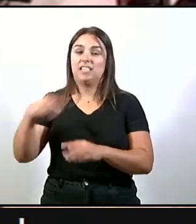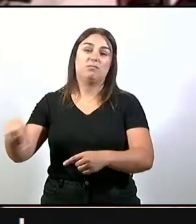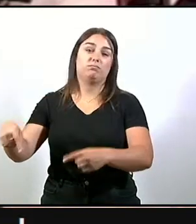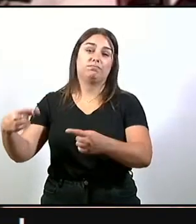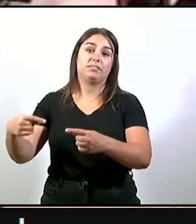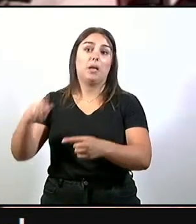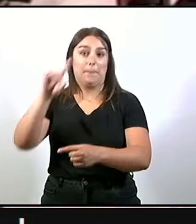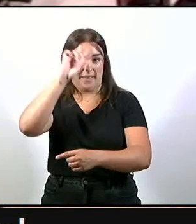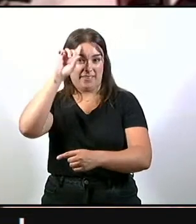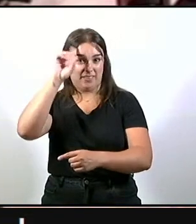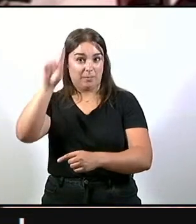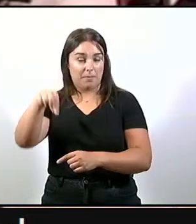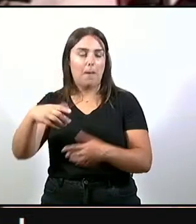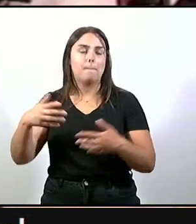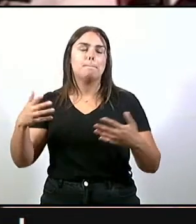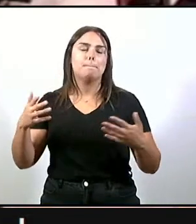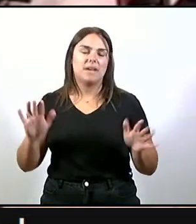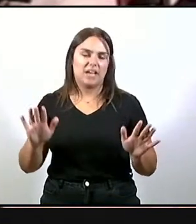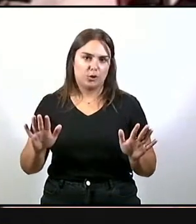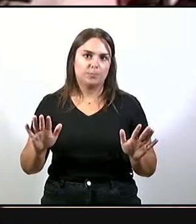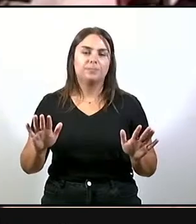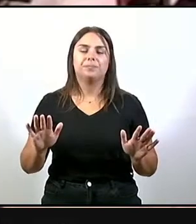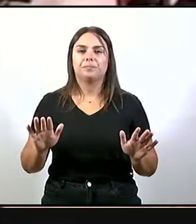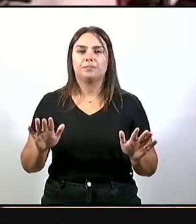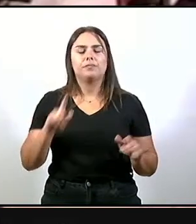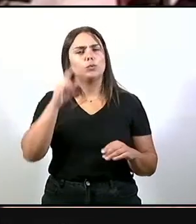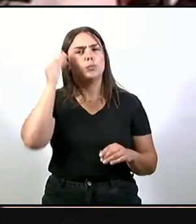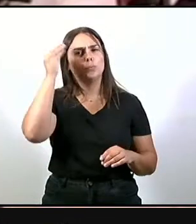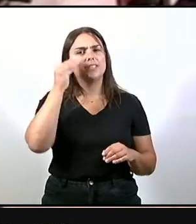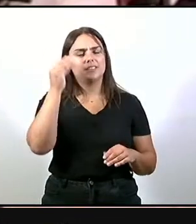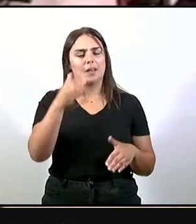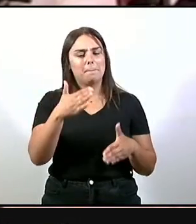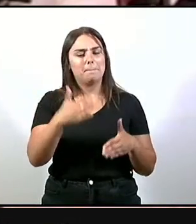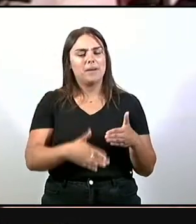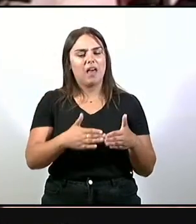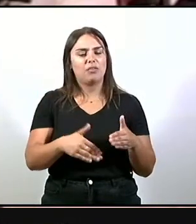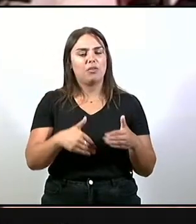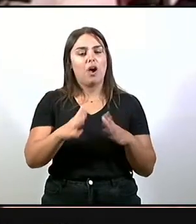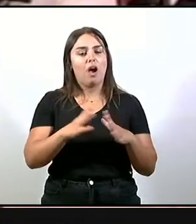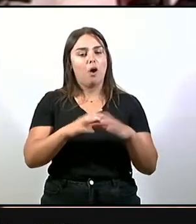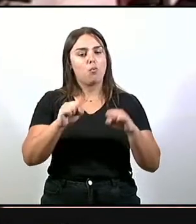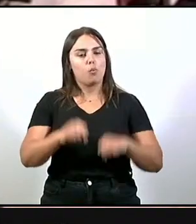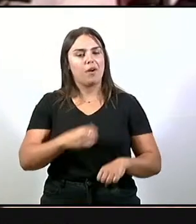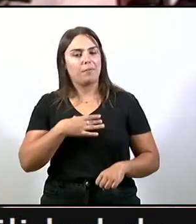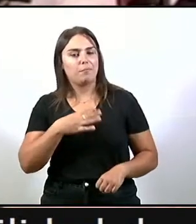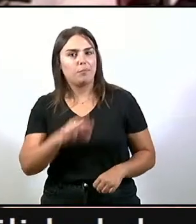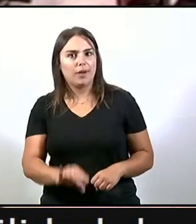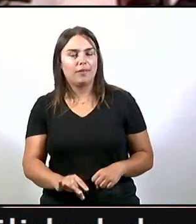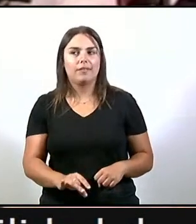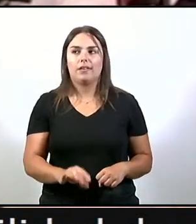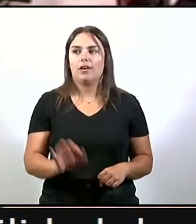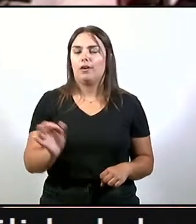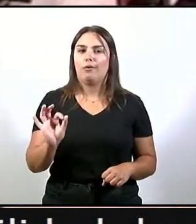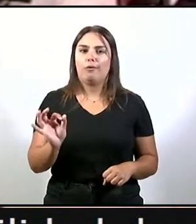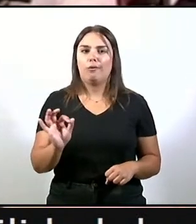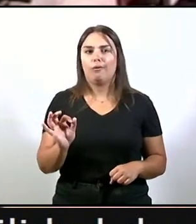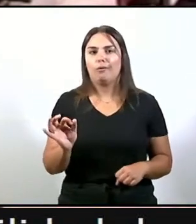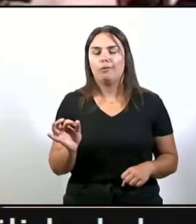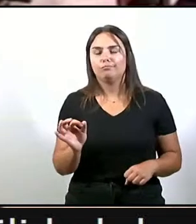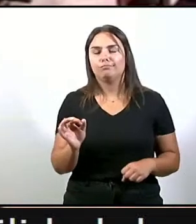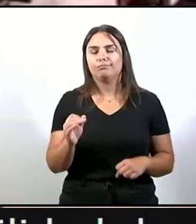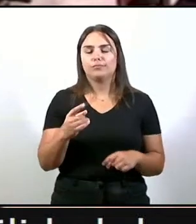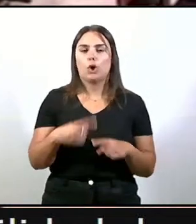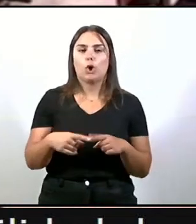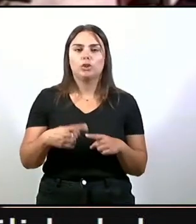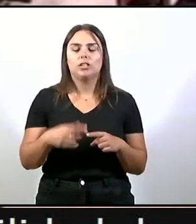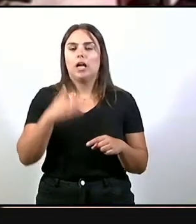dice, ¿contempla la posibilidad de que en plazo haya un acuerdo? ¿Contempla la posibilidad de que esta voladura de puente, como usted lo llama, sea